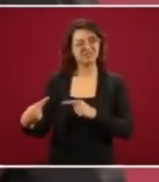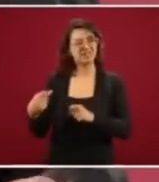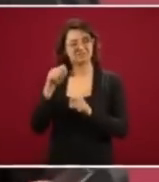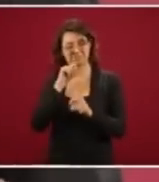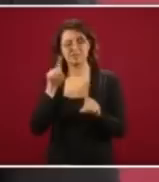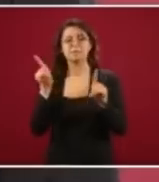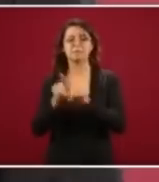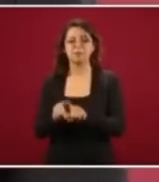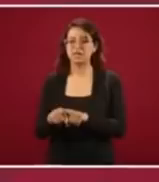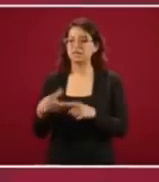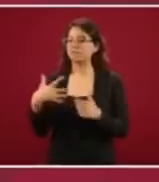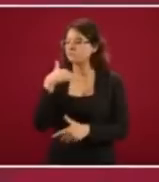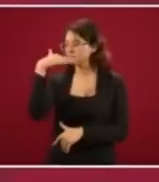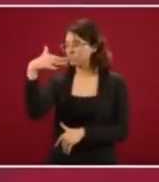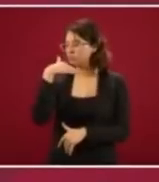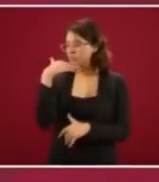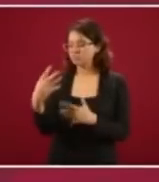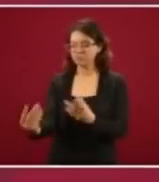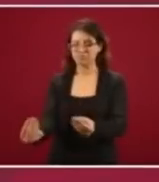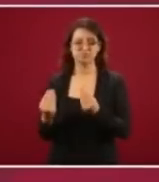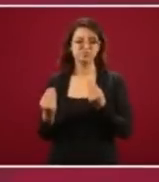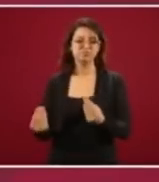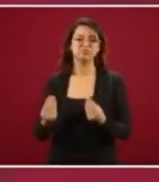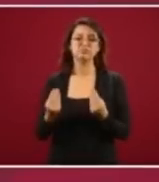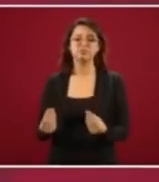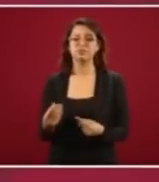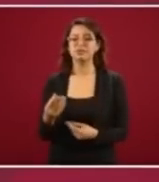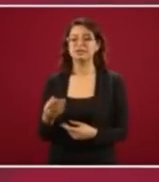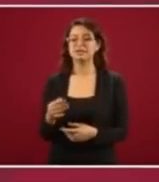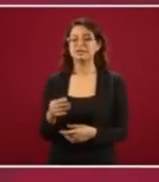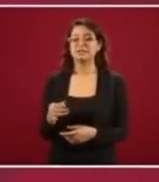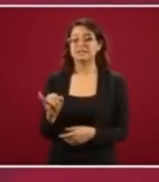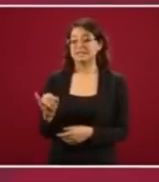resistencias, mucha corrupción, el ISSSTE